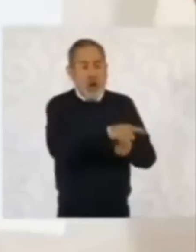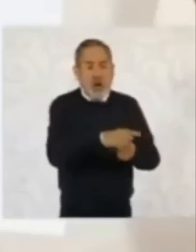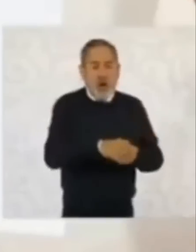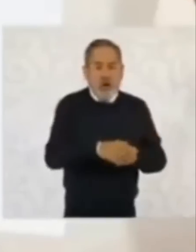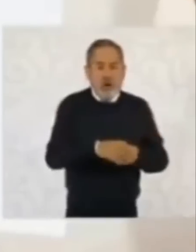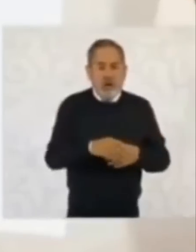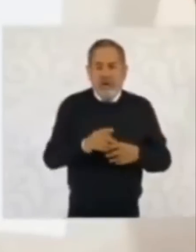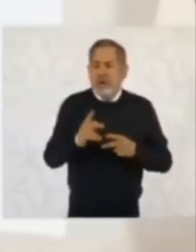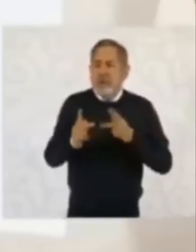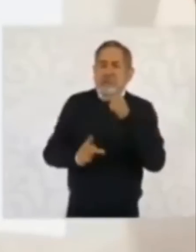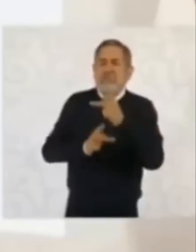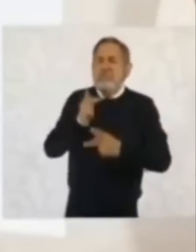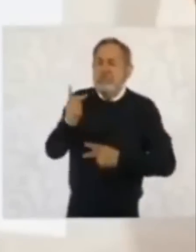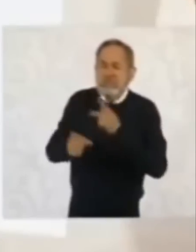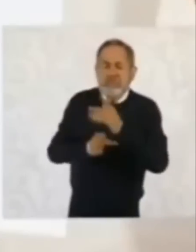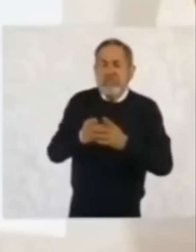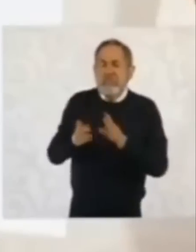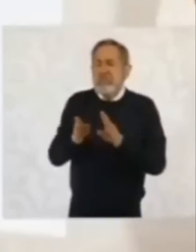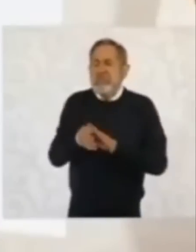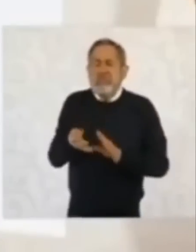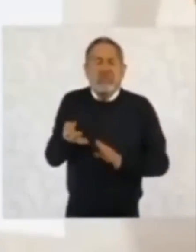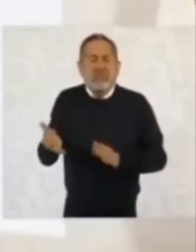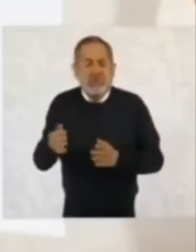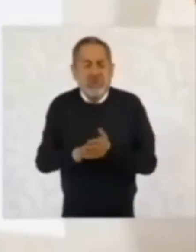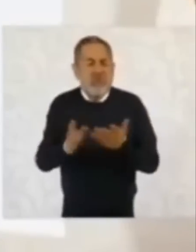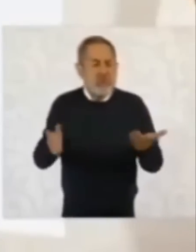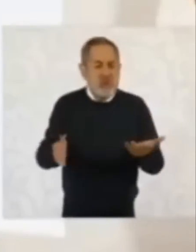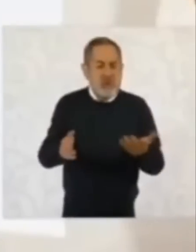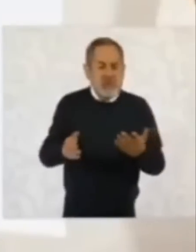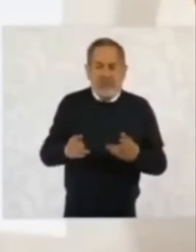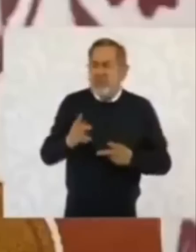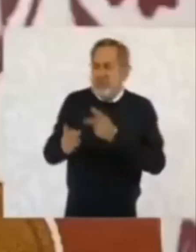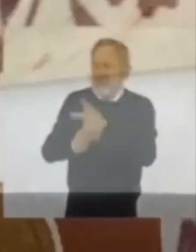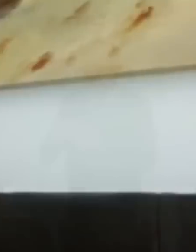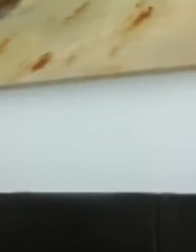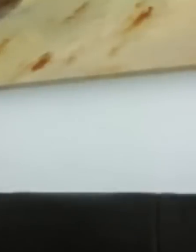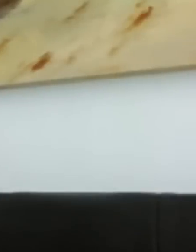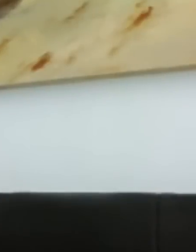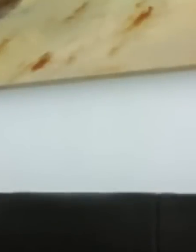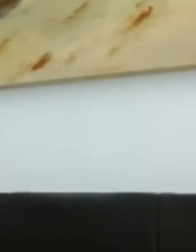créditos quirografiarios, es decir, sin ningún respaldo, nada más con la pura